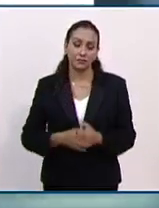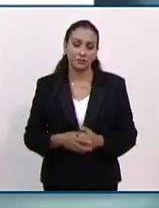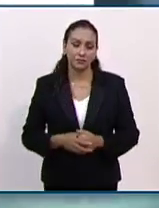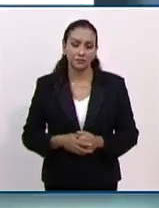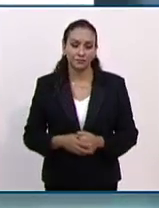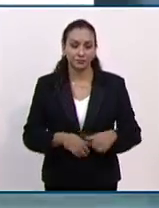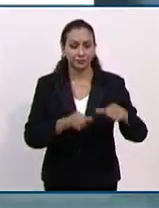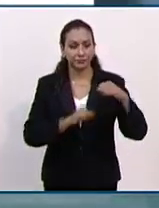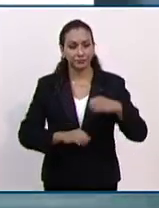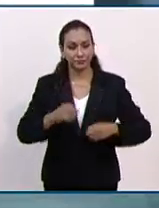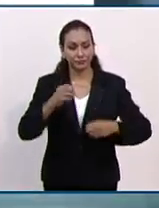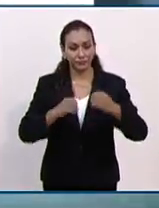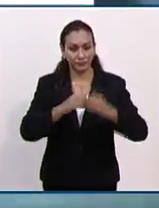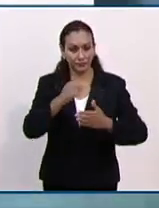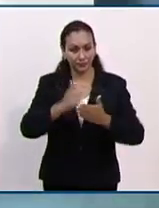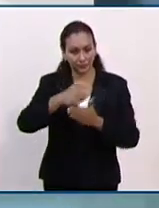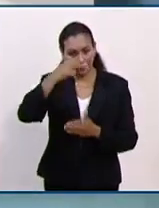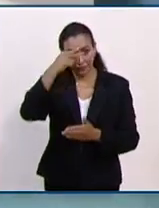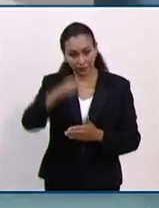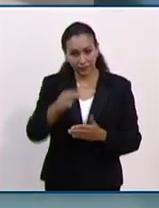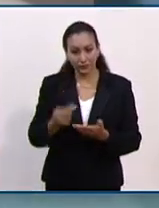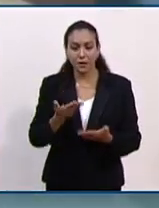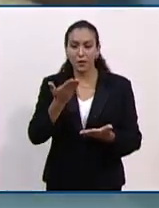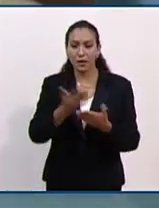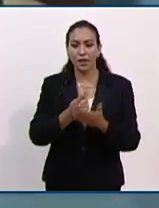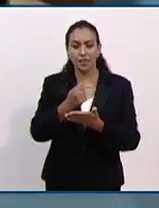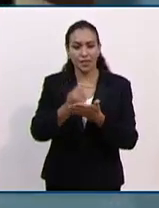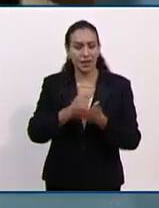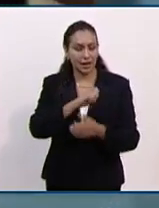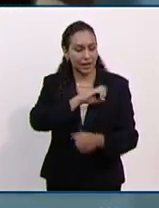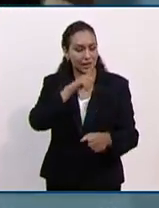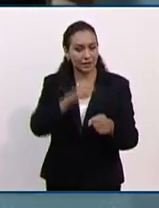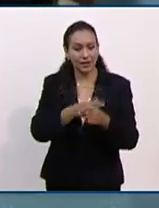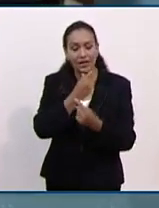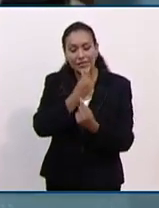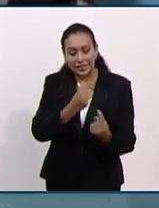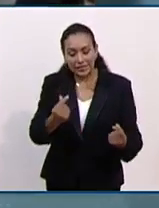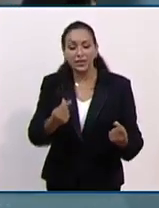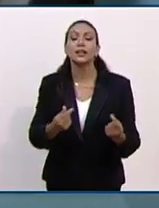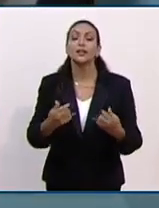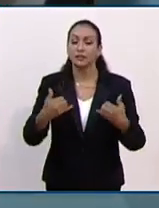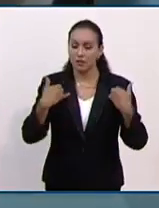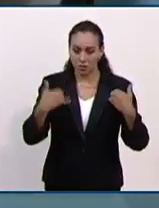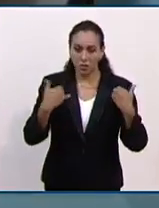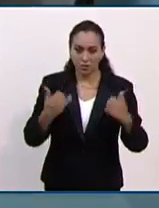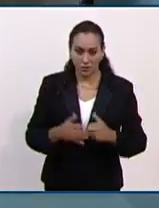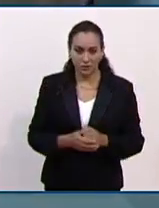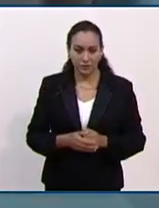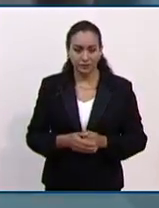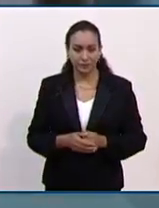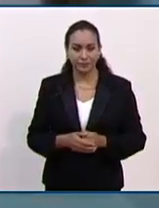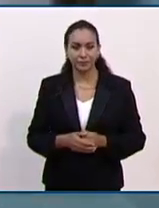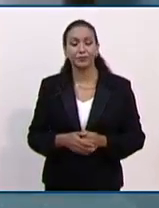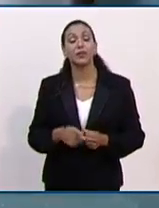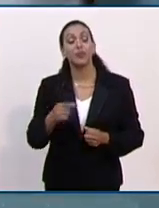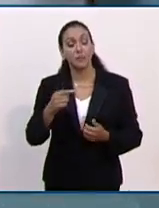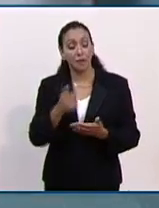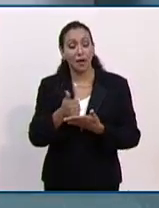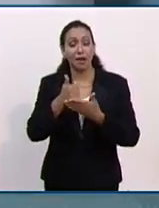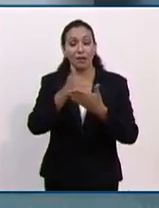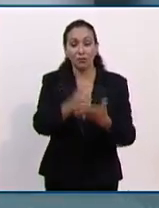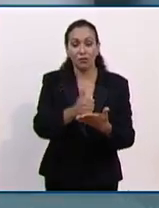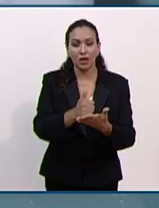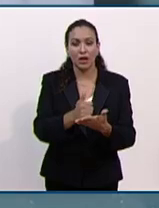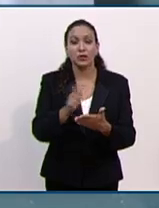El Poder Judicial de la Ciudad de México ofrece terapia especializada a niñas, niños y adolescentes para ayudar a mitigar